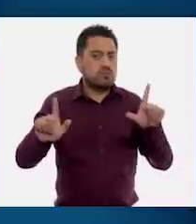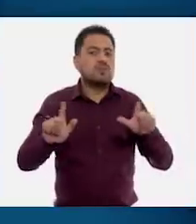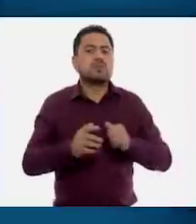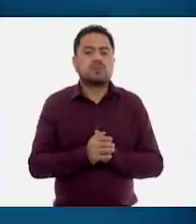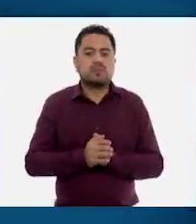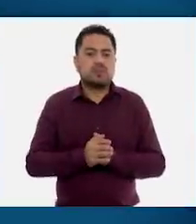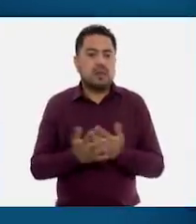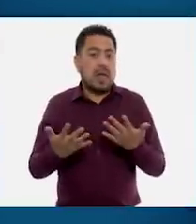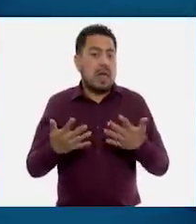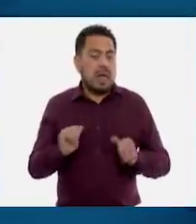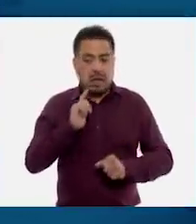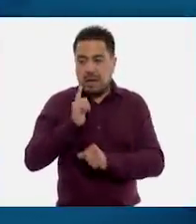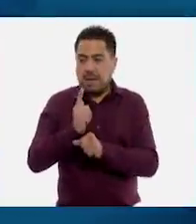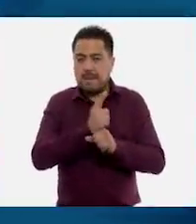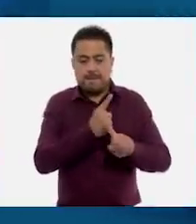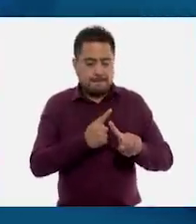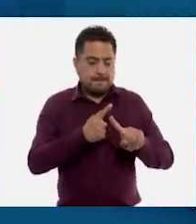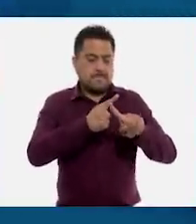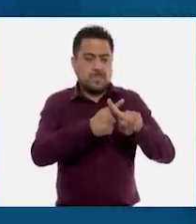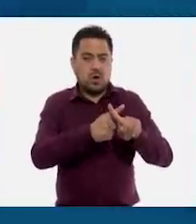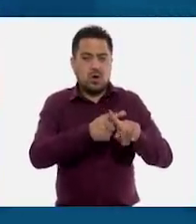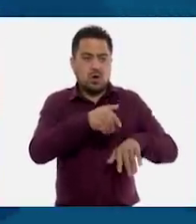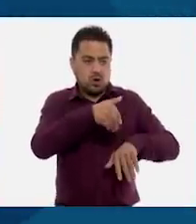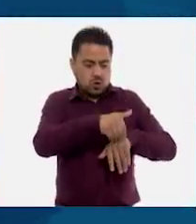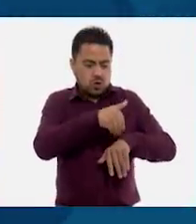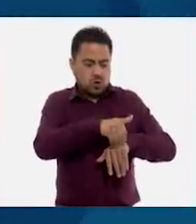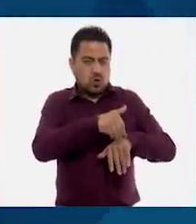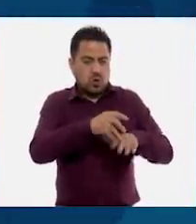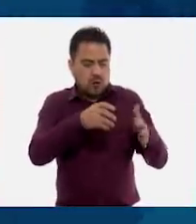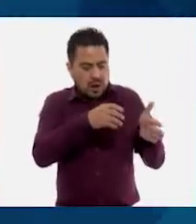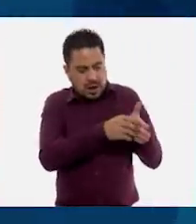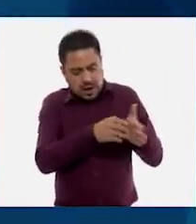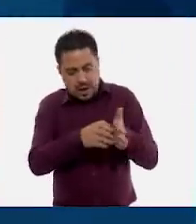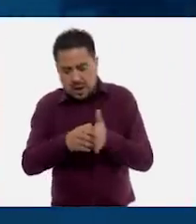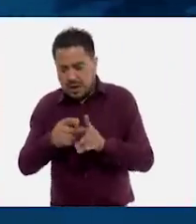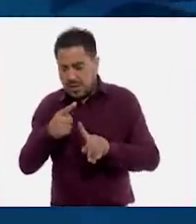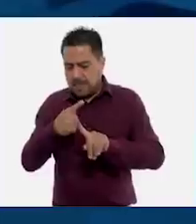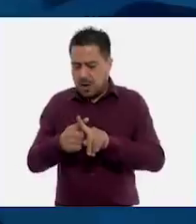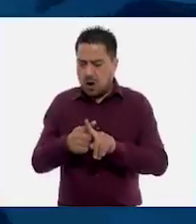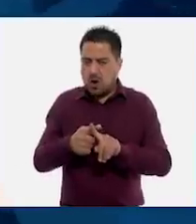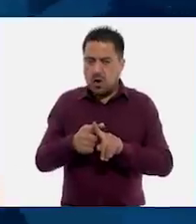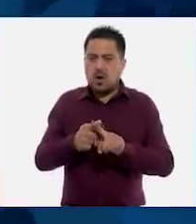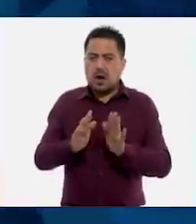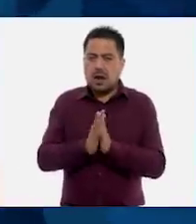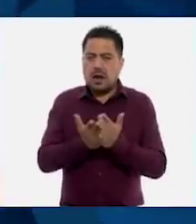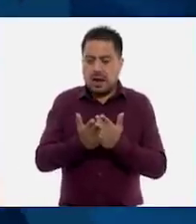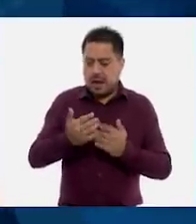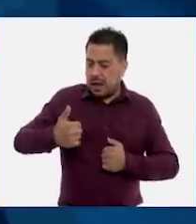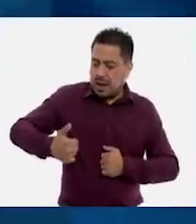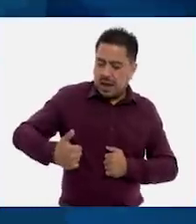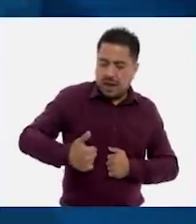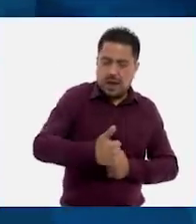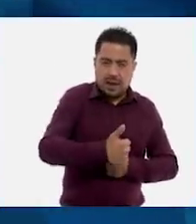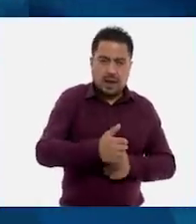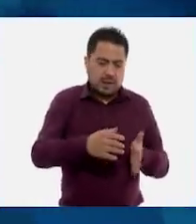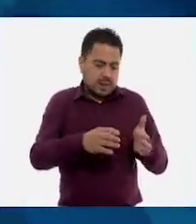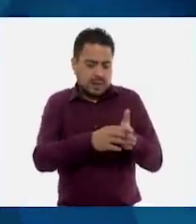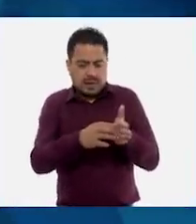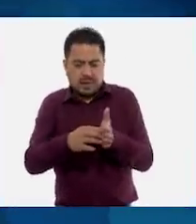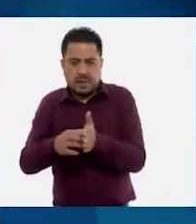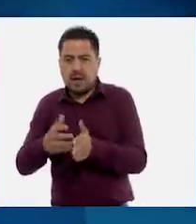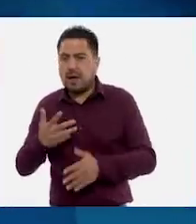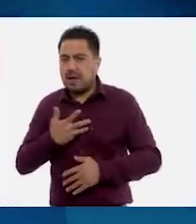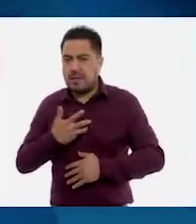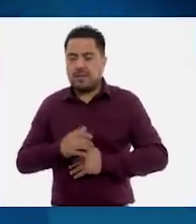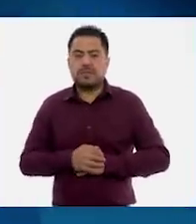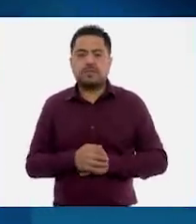Ya vimos que multiplicamos el número de cajas por la cantidad de libros que cada una